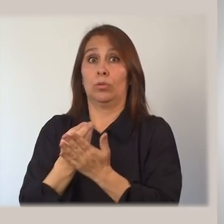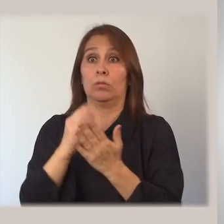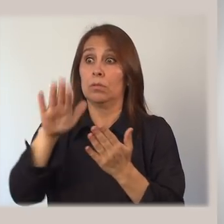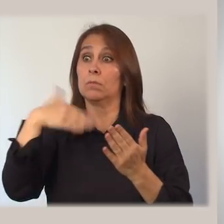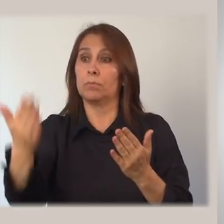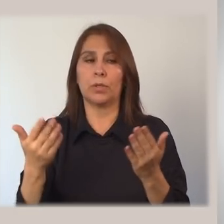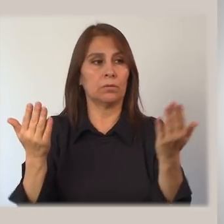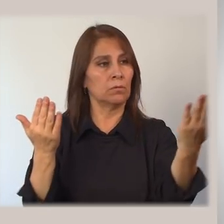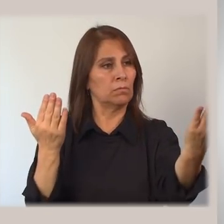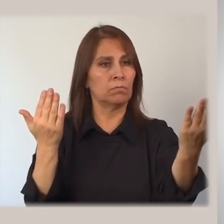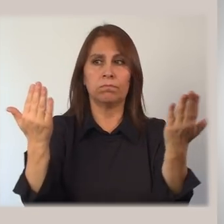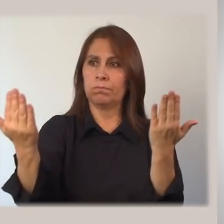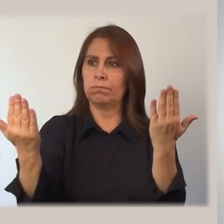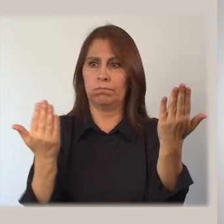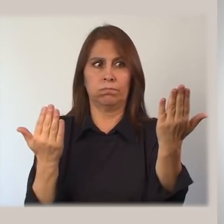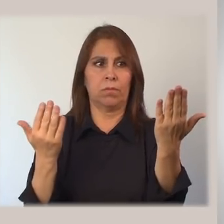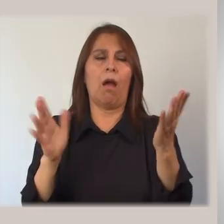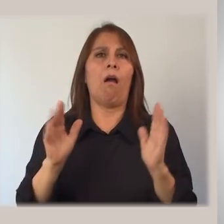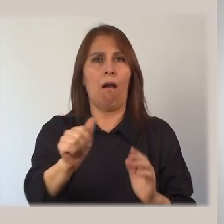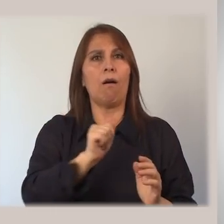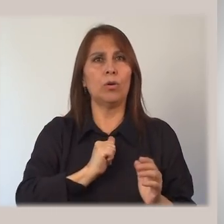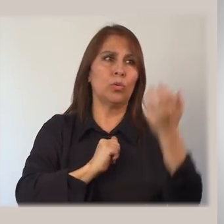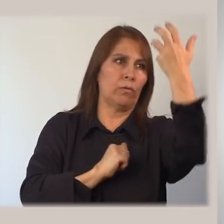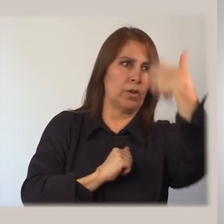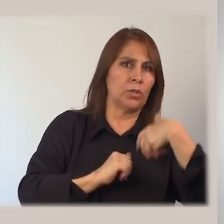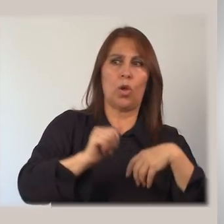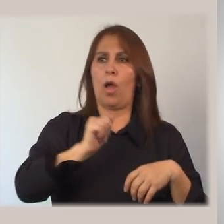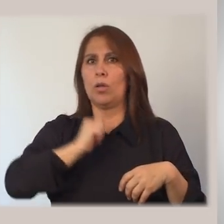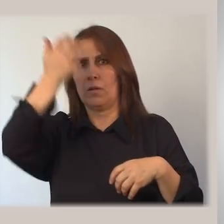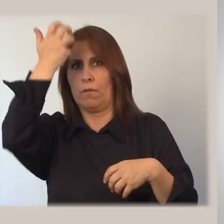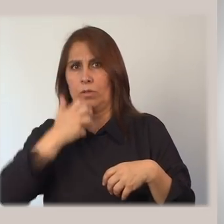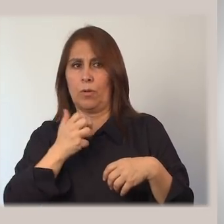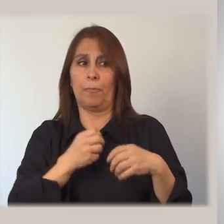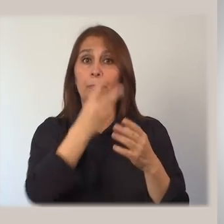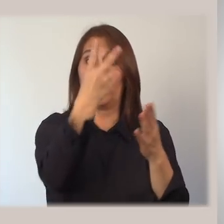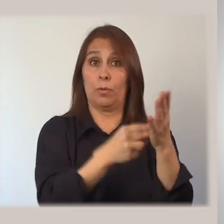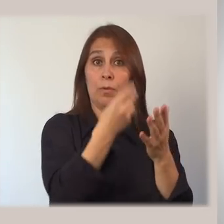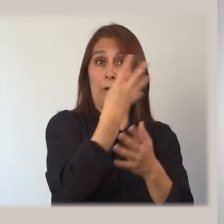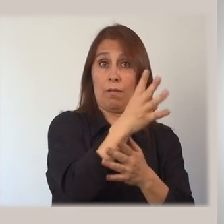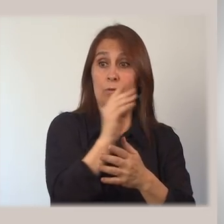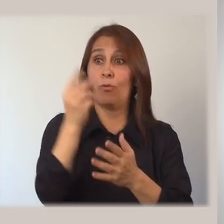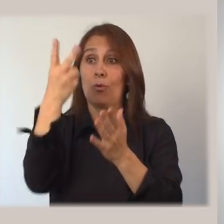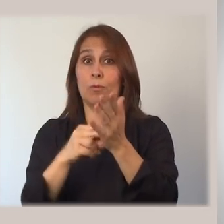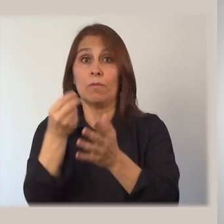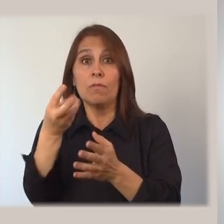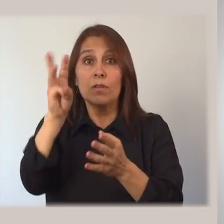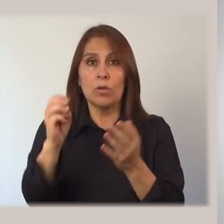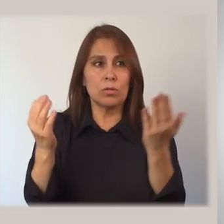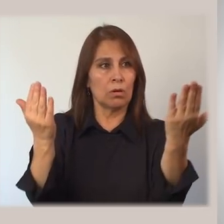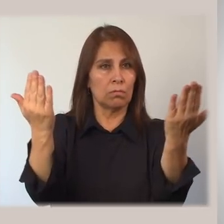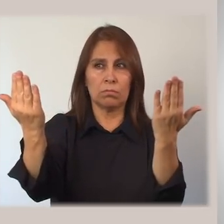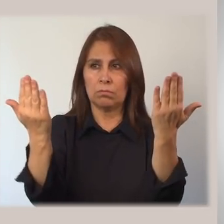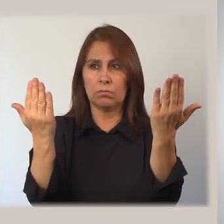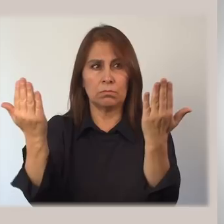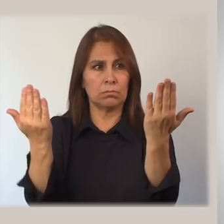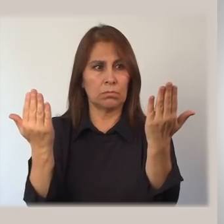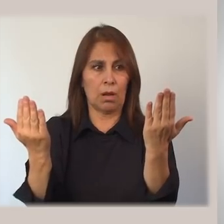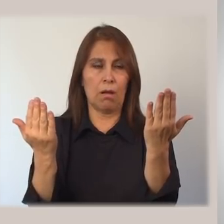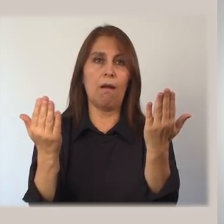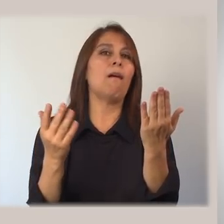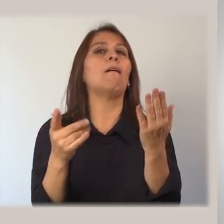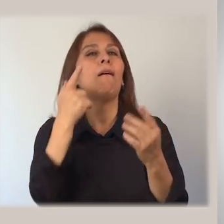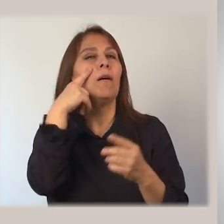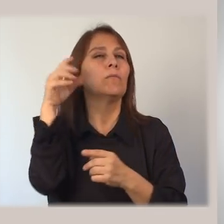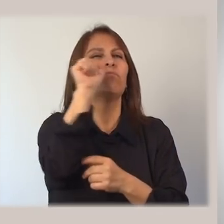Al comparar los resultados obtenidos entre las dos autoevaluaciones realizadas en 2014 y en